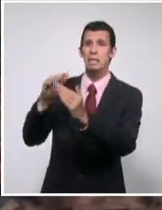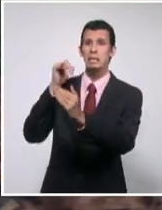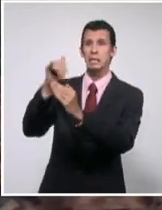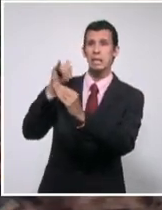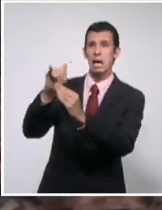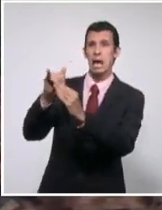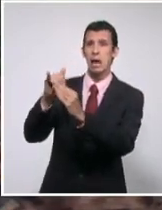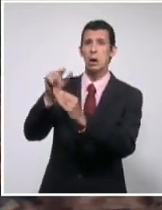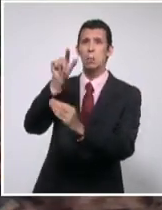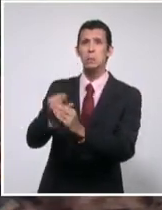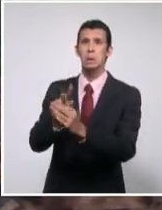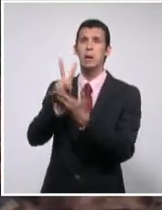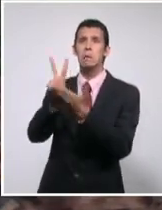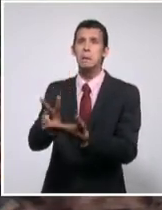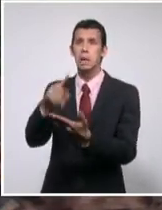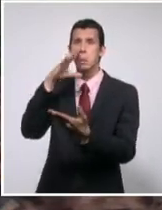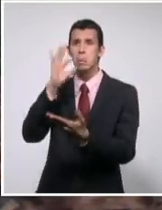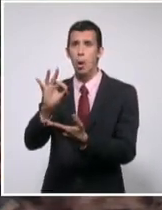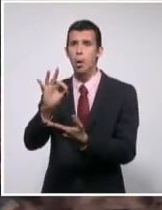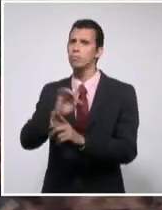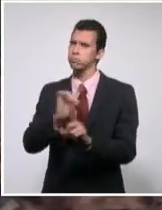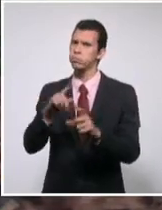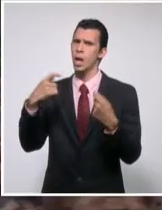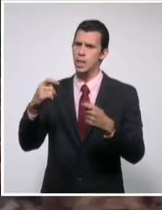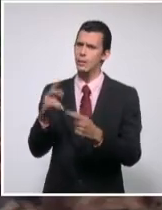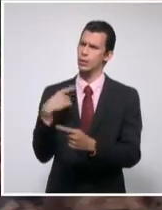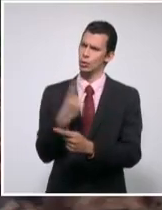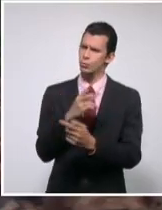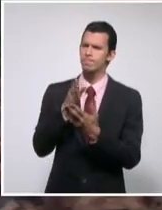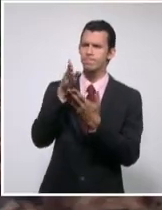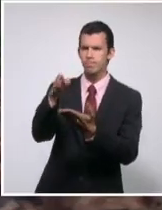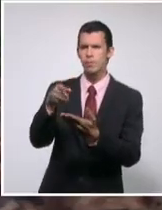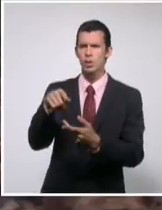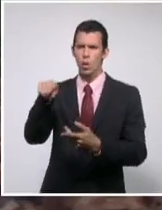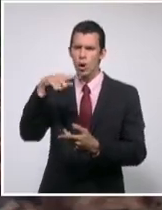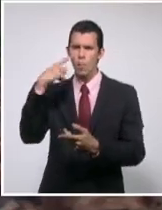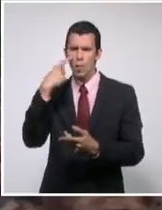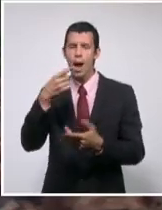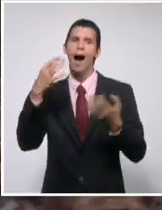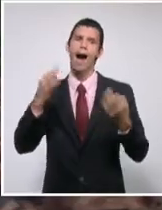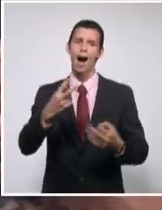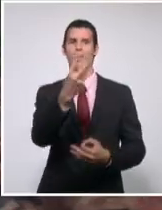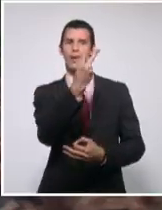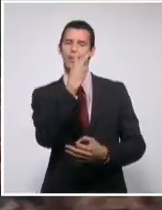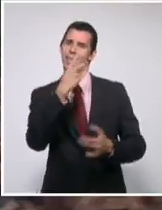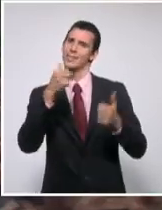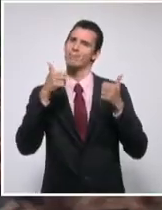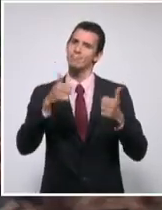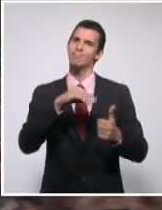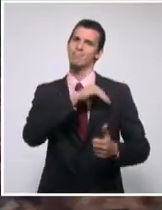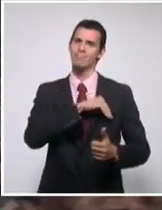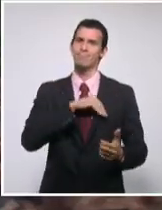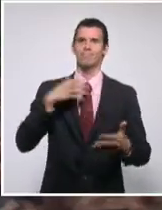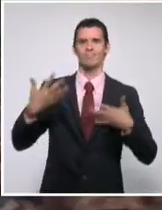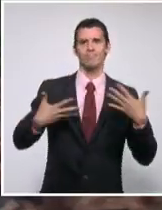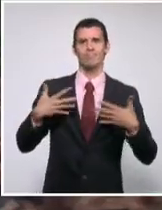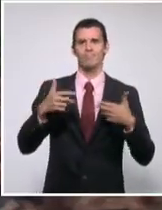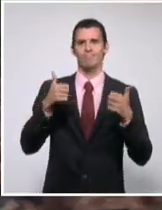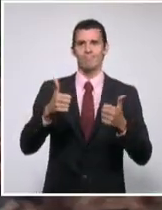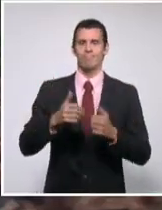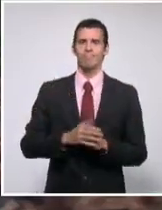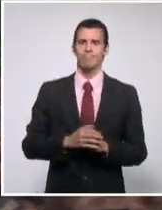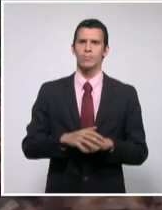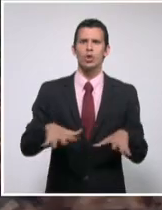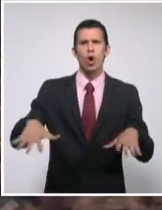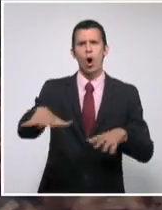y lo que hacemos es demostrarle que no que no están tan solos que en realidad no están solo que cada uno de nosotros que cada una de las entidades que se deben preocupar por ello